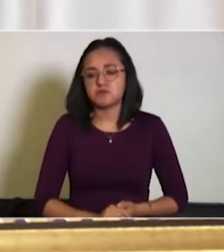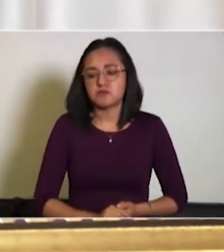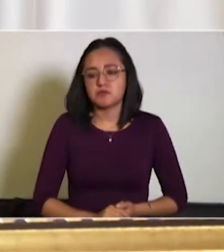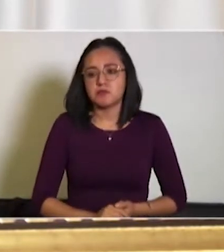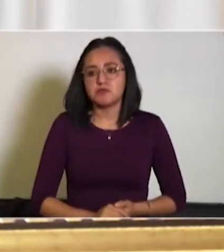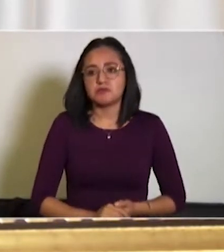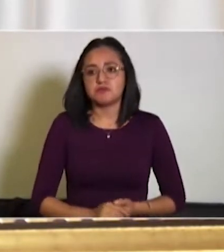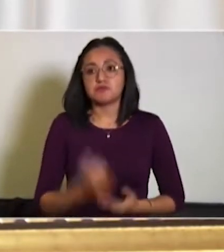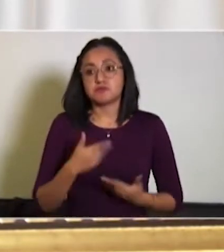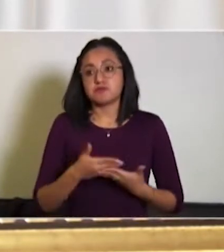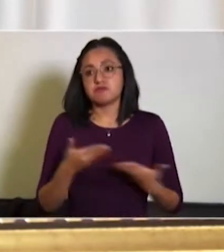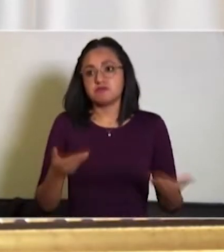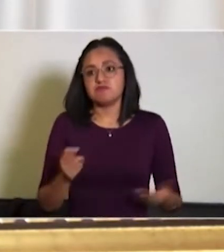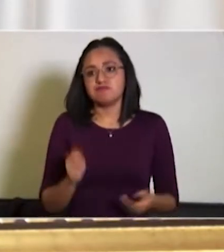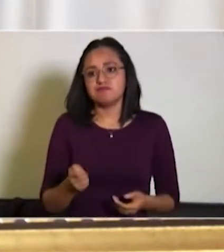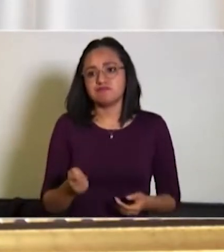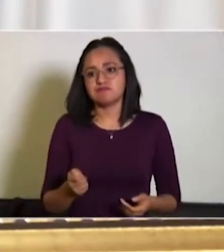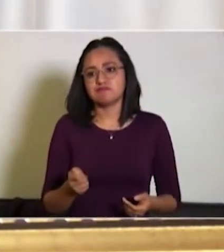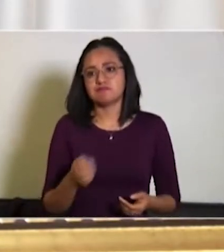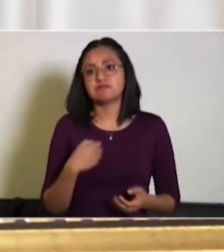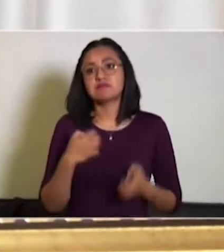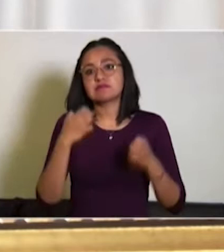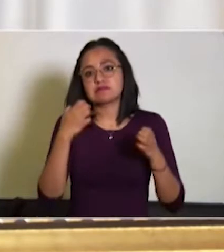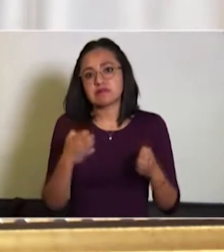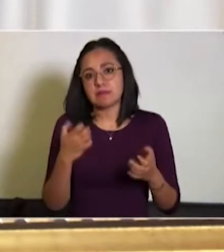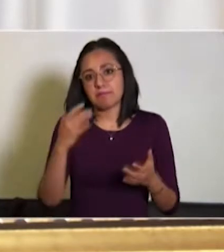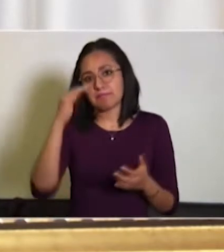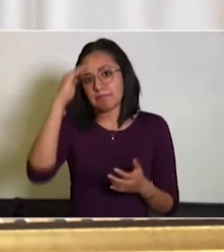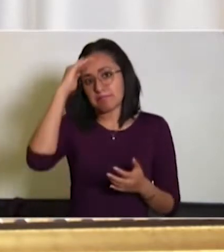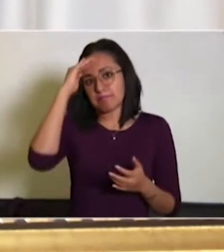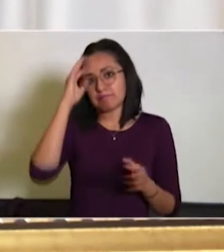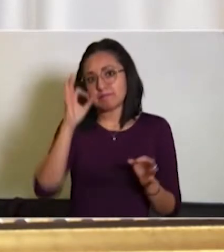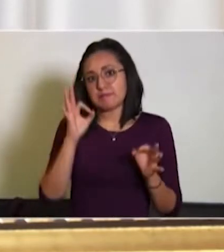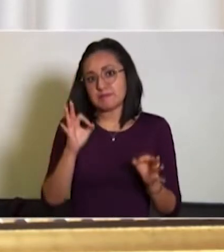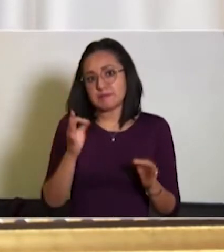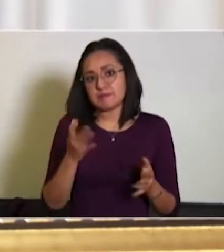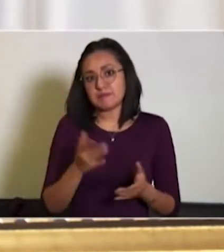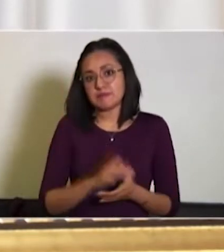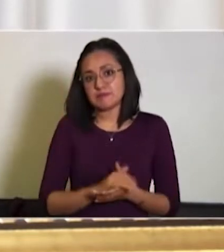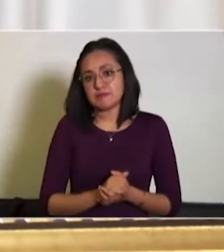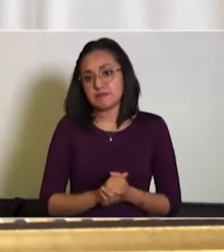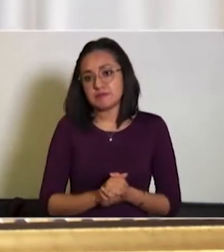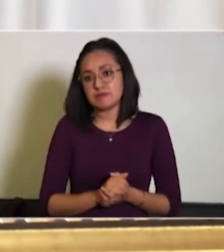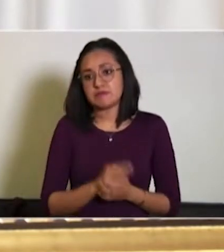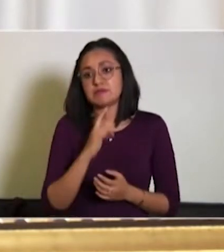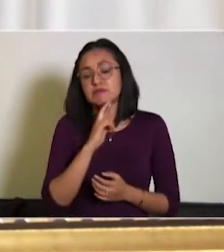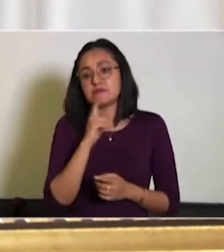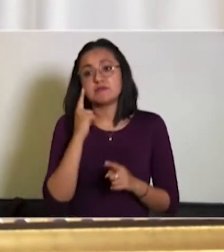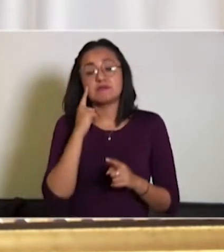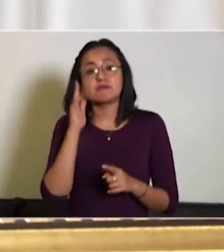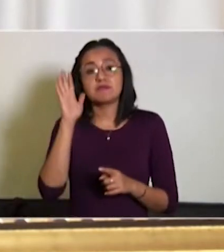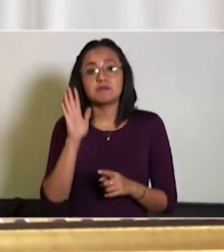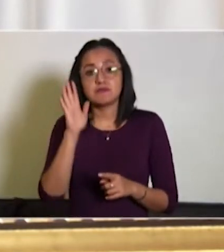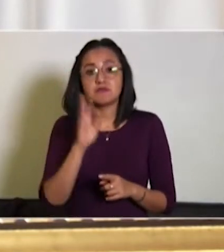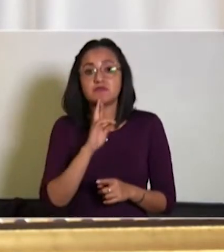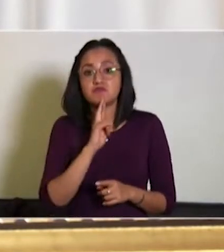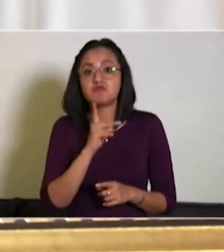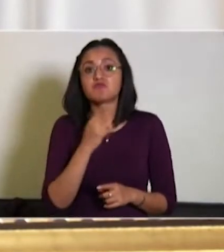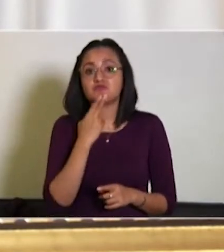que estoy convencido que la mejor manera que funcionan las cosas